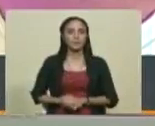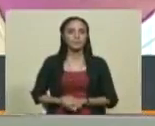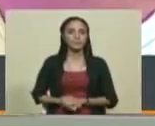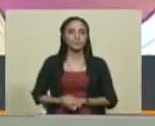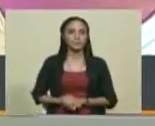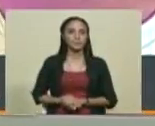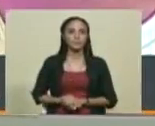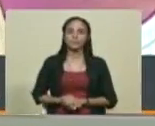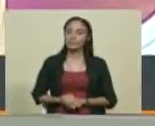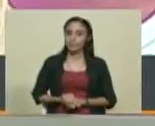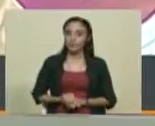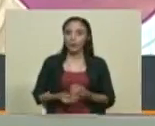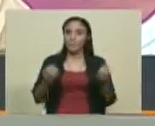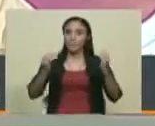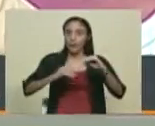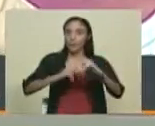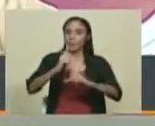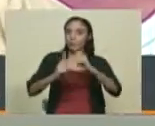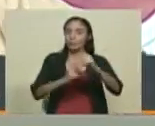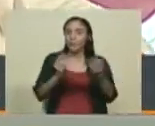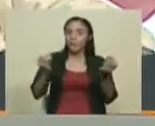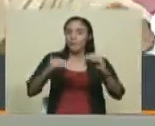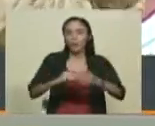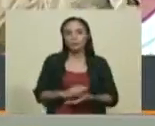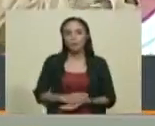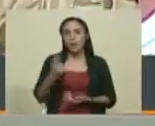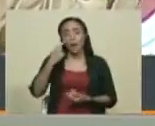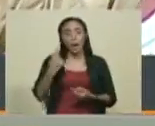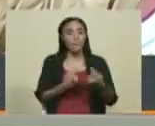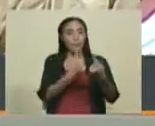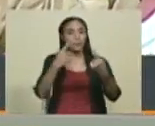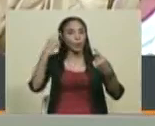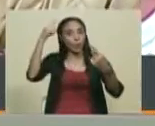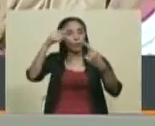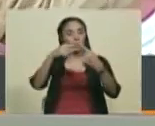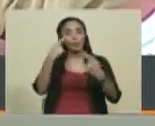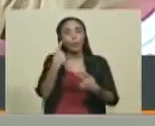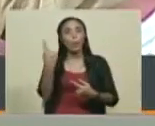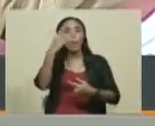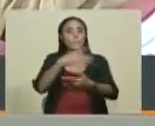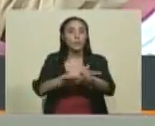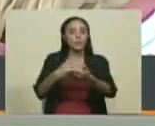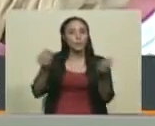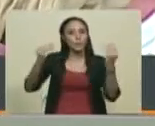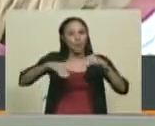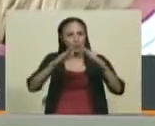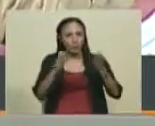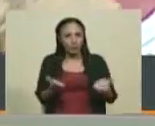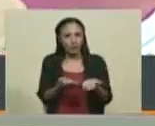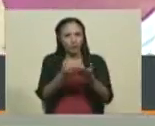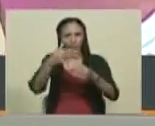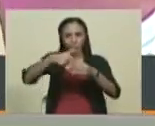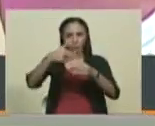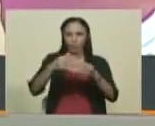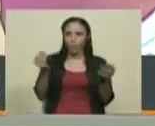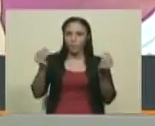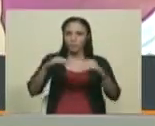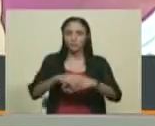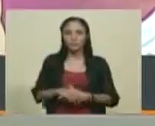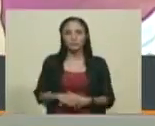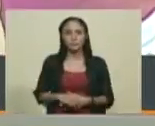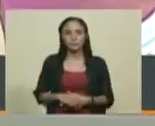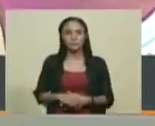Recuperar la capacidad productiva. Yo lo he puesto en una primera meta de 1 millón de barriles más. En el